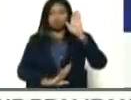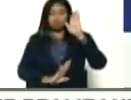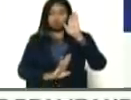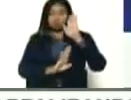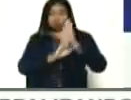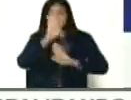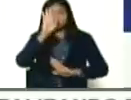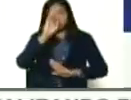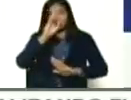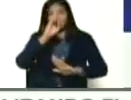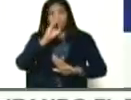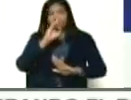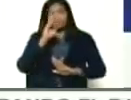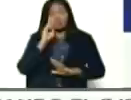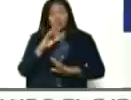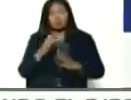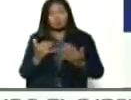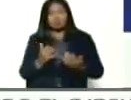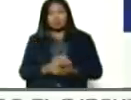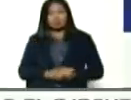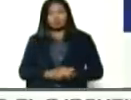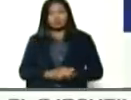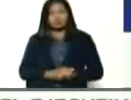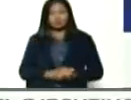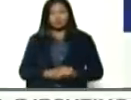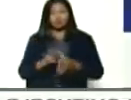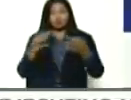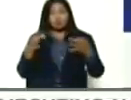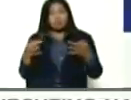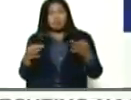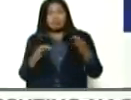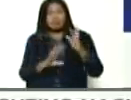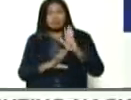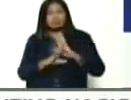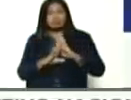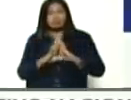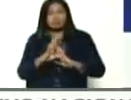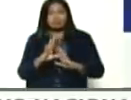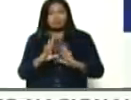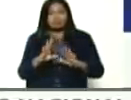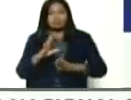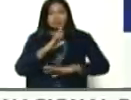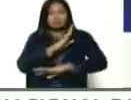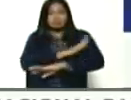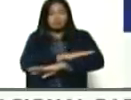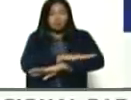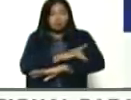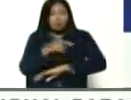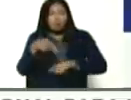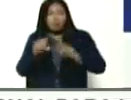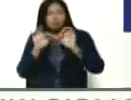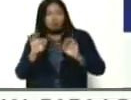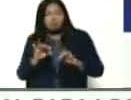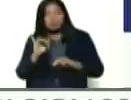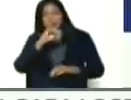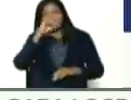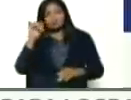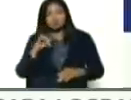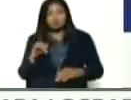fuera de lo que era la normalidad con que se estaba comportando el zulia verdad